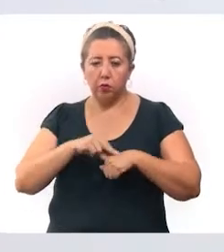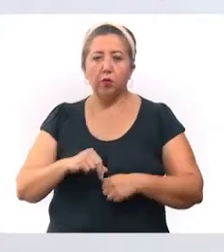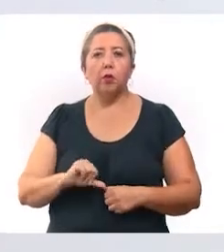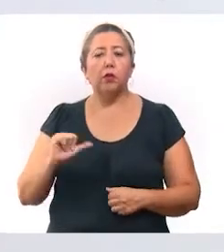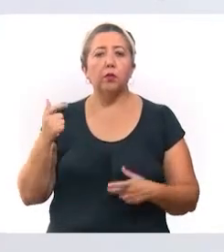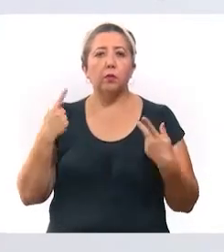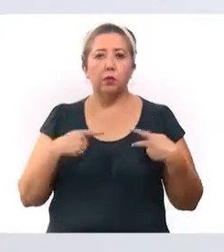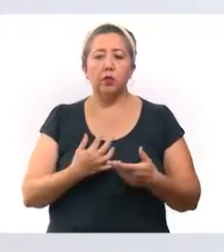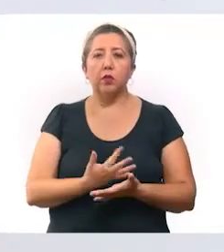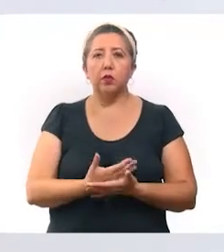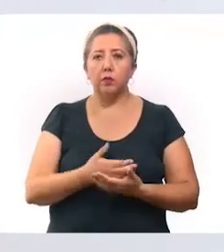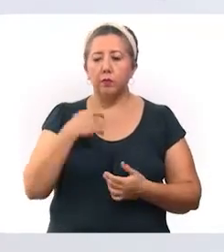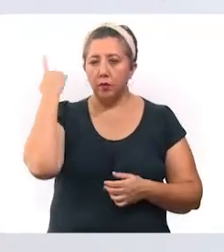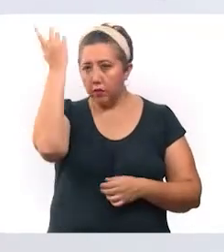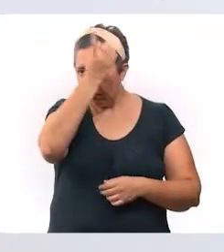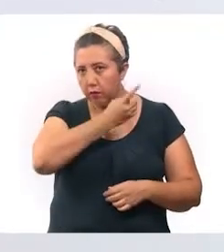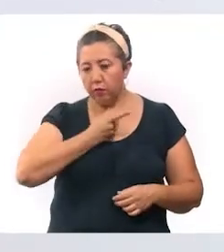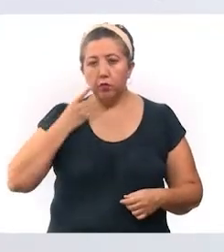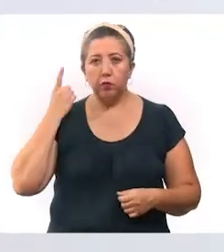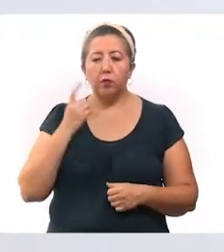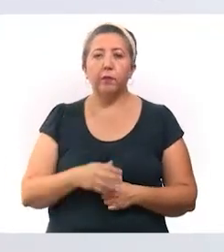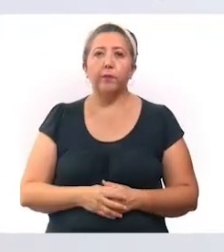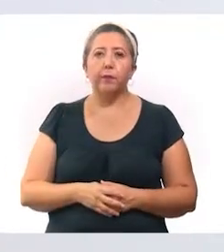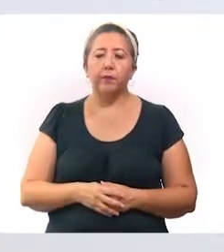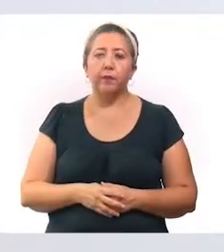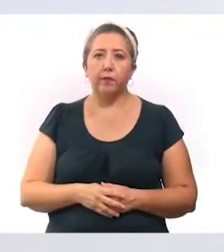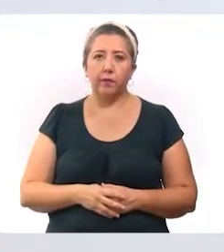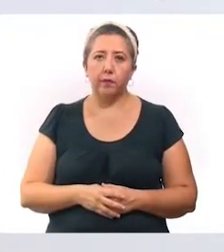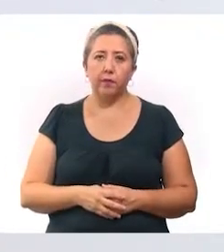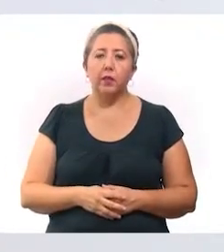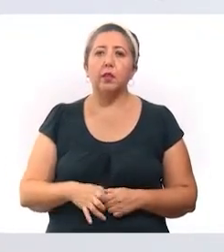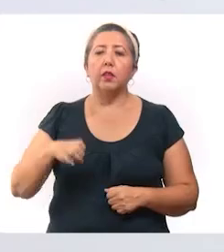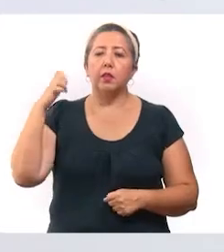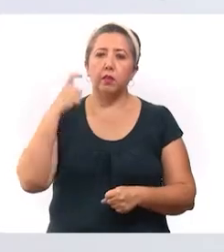total. Hay otros pacientes a la espera de diagnóstico.